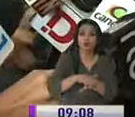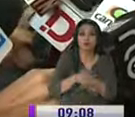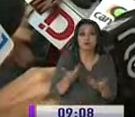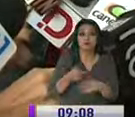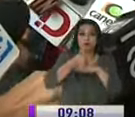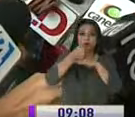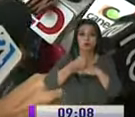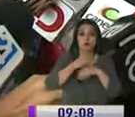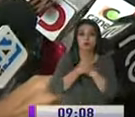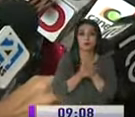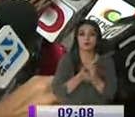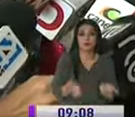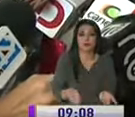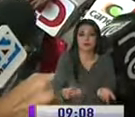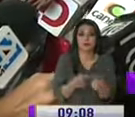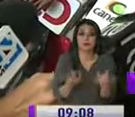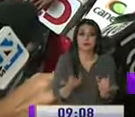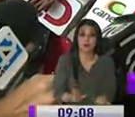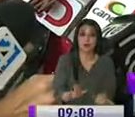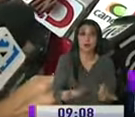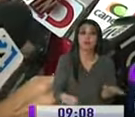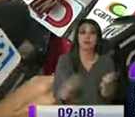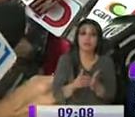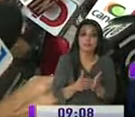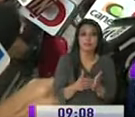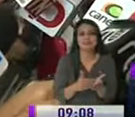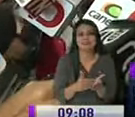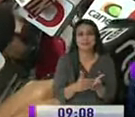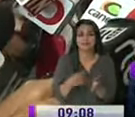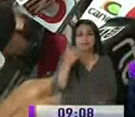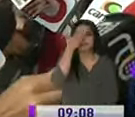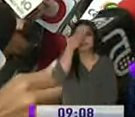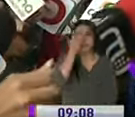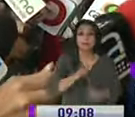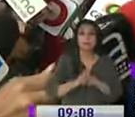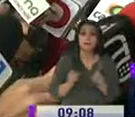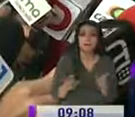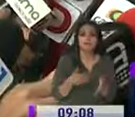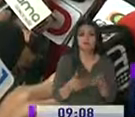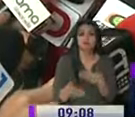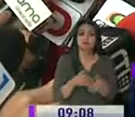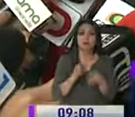poder. No sería raro que este sea un nuevo intento. Sin embargo, vale la pena que